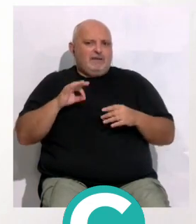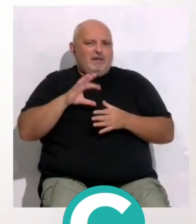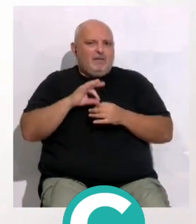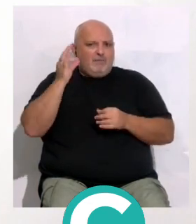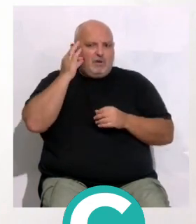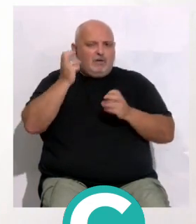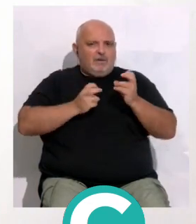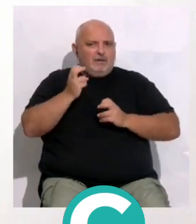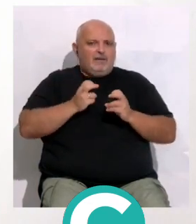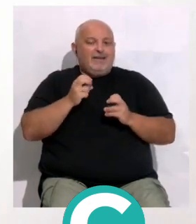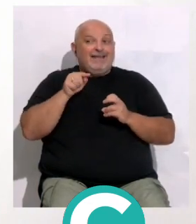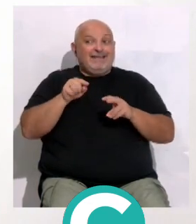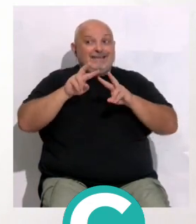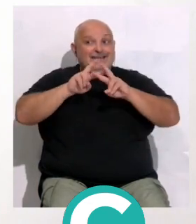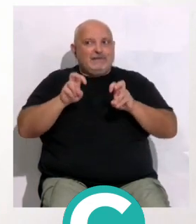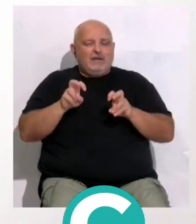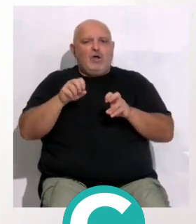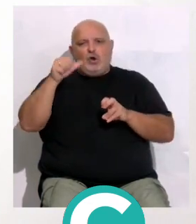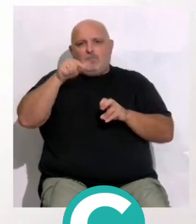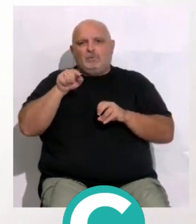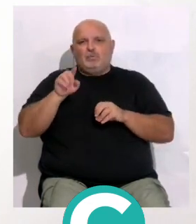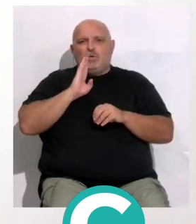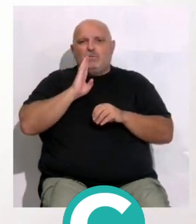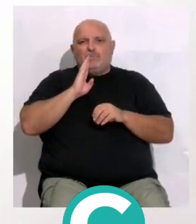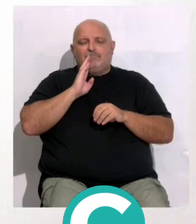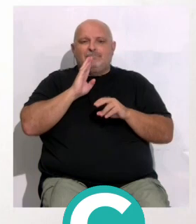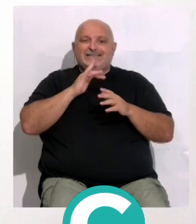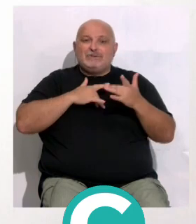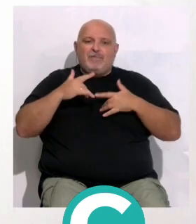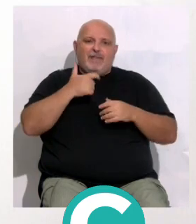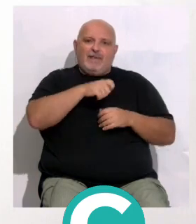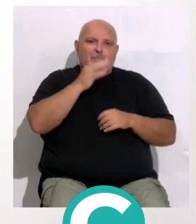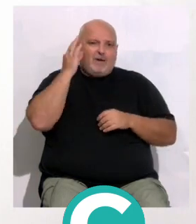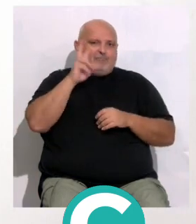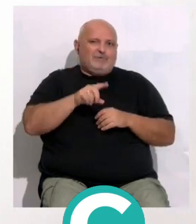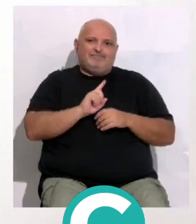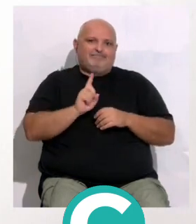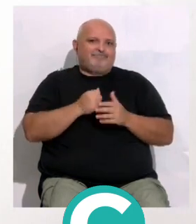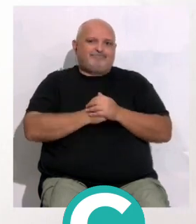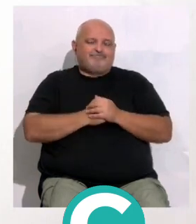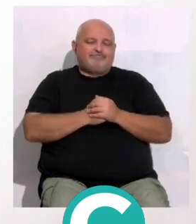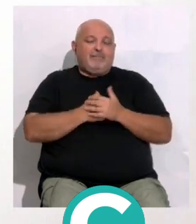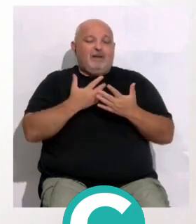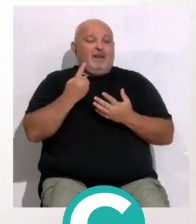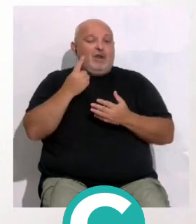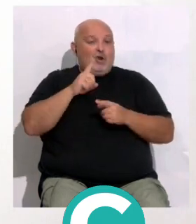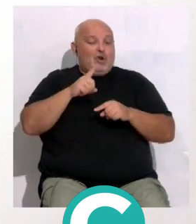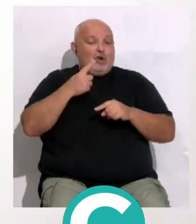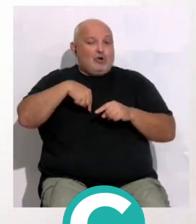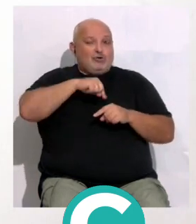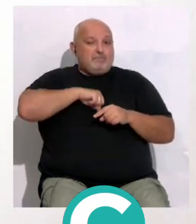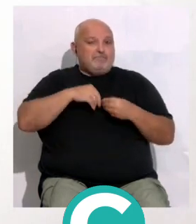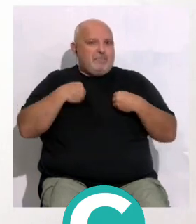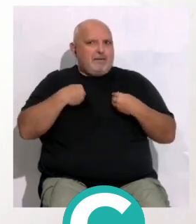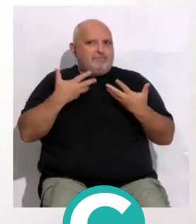mujeres que vienen aquí. Y esos son los síntomas de los hombres, no son los síntomas de la mujer. Entonces, nosotras mismas muchas veces no